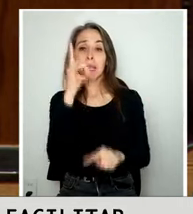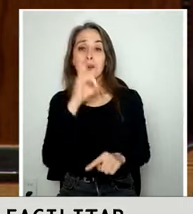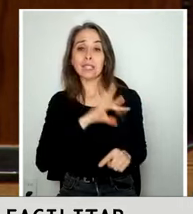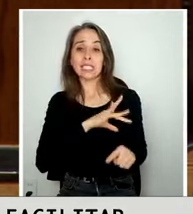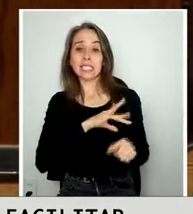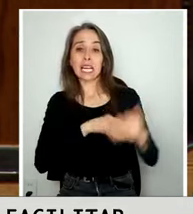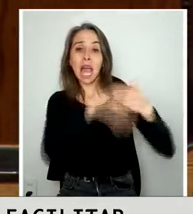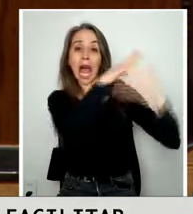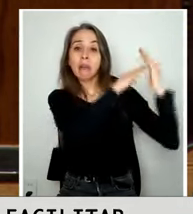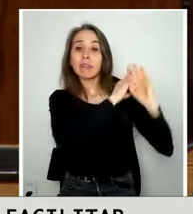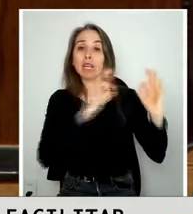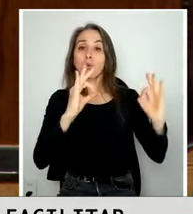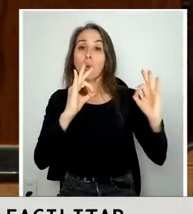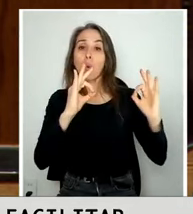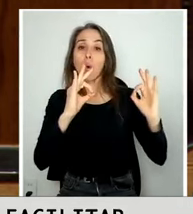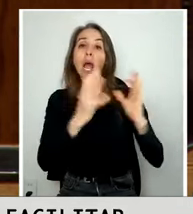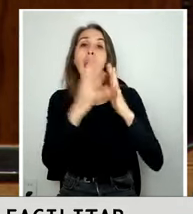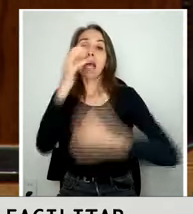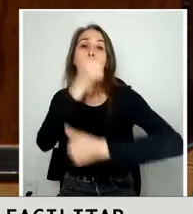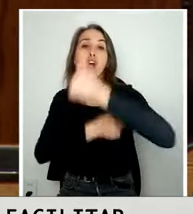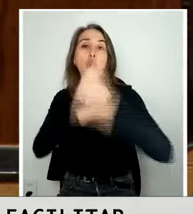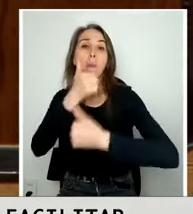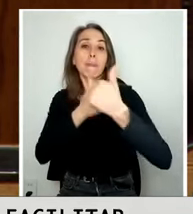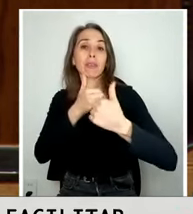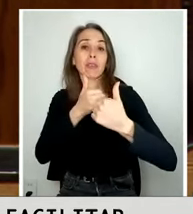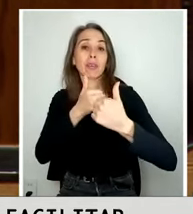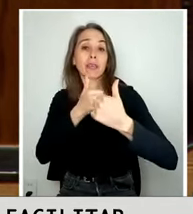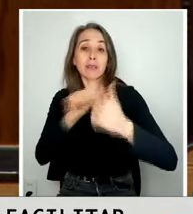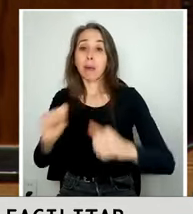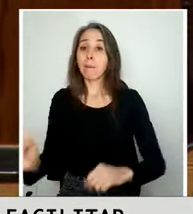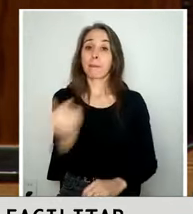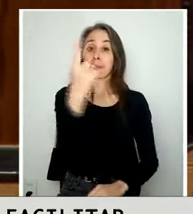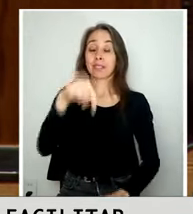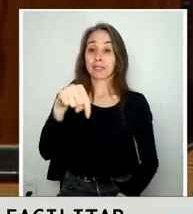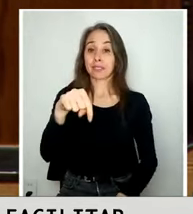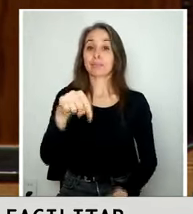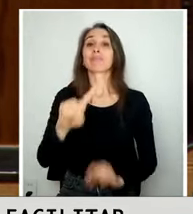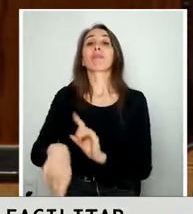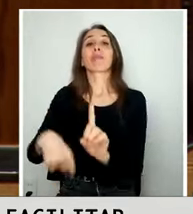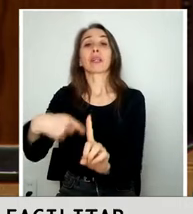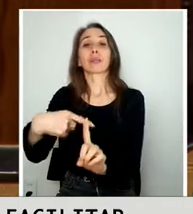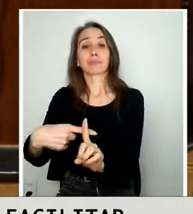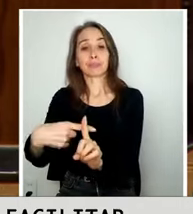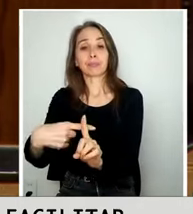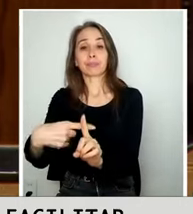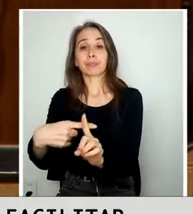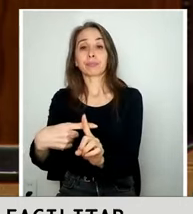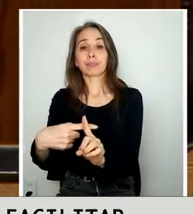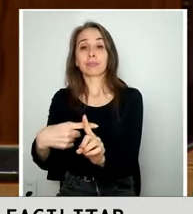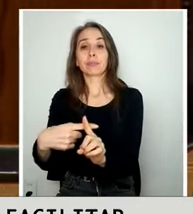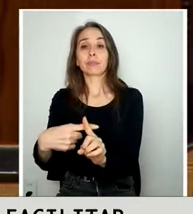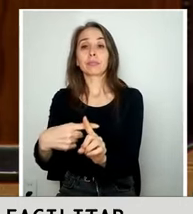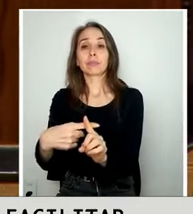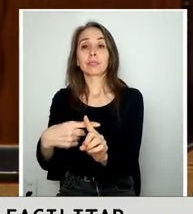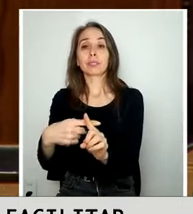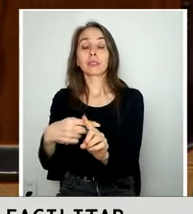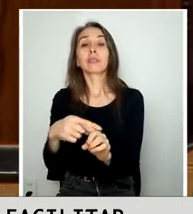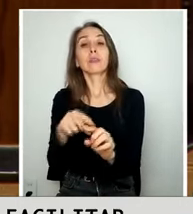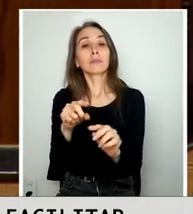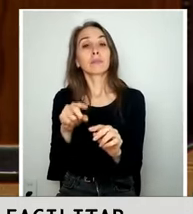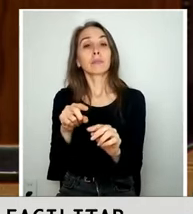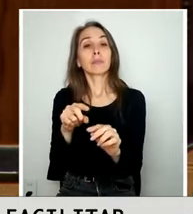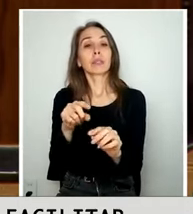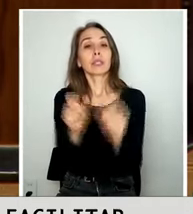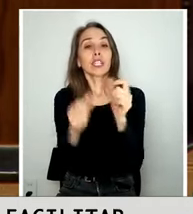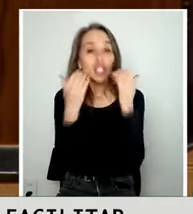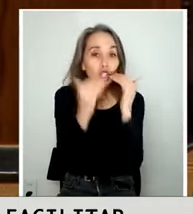evento deportivo de esta magnitud creo que además debe ser una fuente de inspiración para nuestros niños